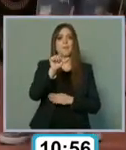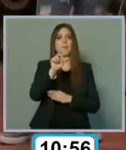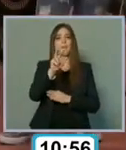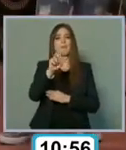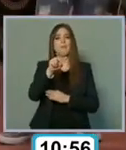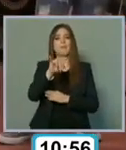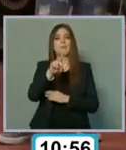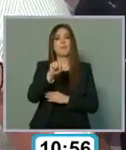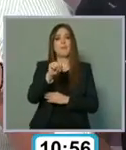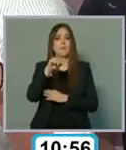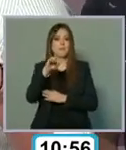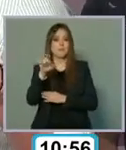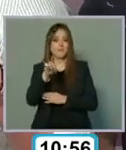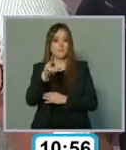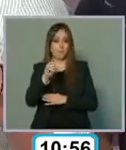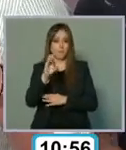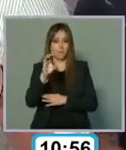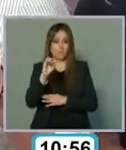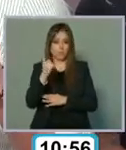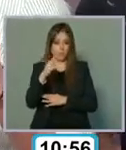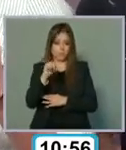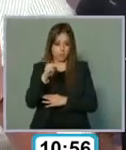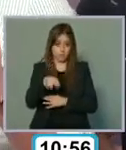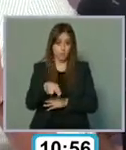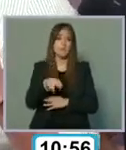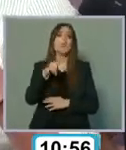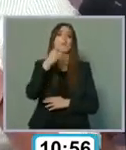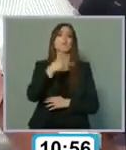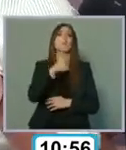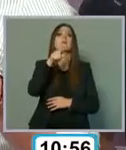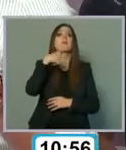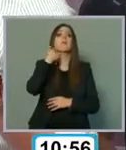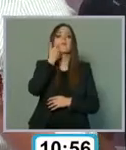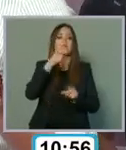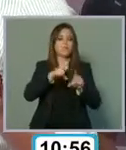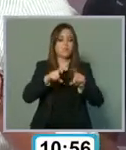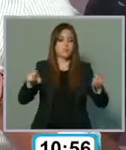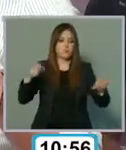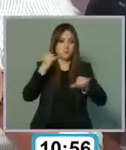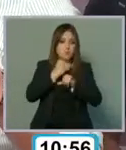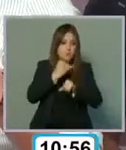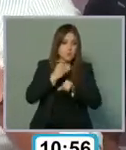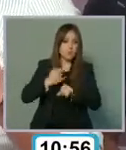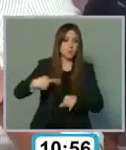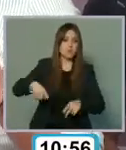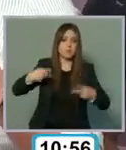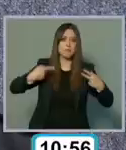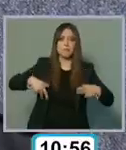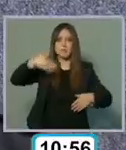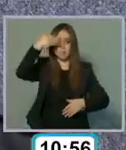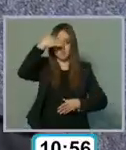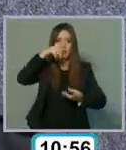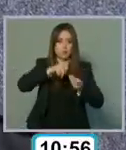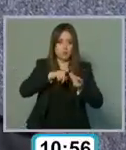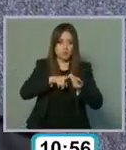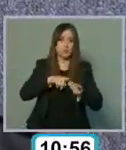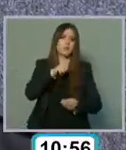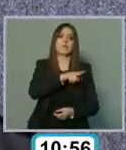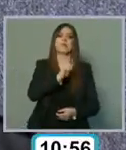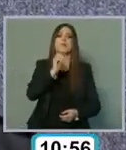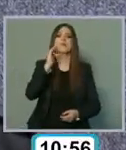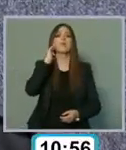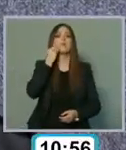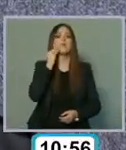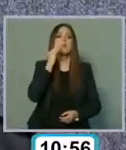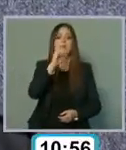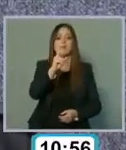lugar, un lugarzazo, Oye, la verdad. recuérdanos las redes sociales para que chequen el Correcto. videoclip, para que estén al pendiente de las presentaciones. Facebook Rock and Lovers, Instagram